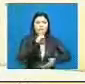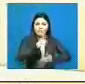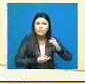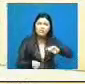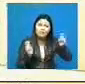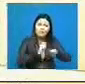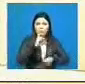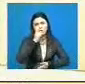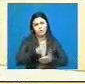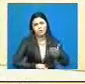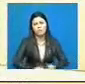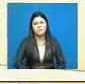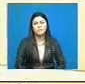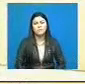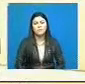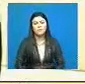ingresos.